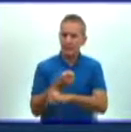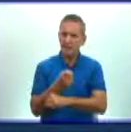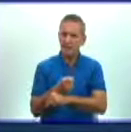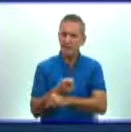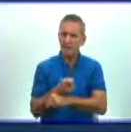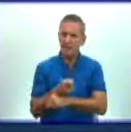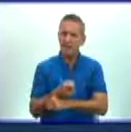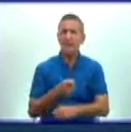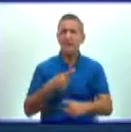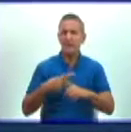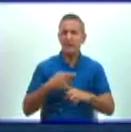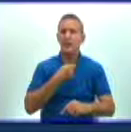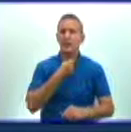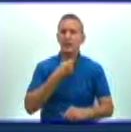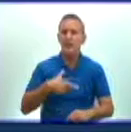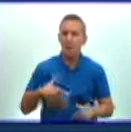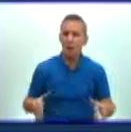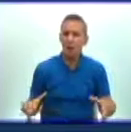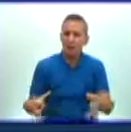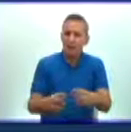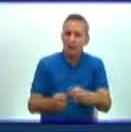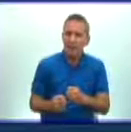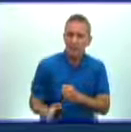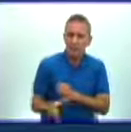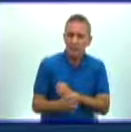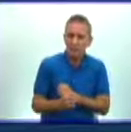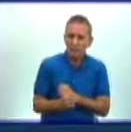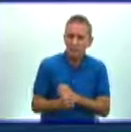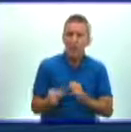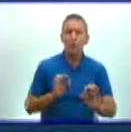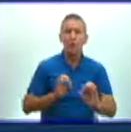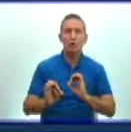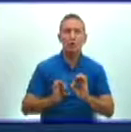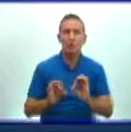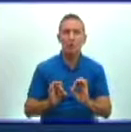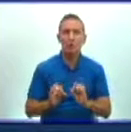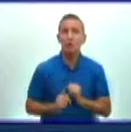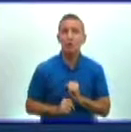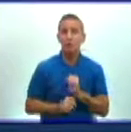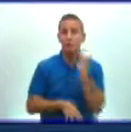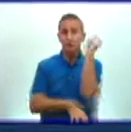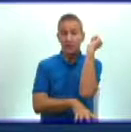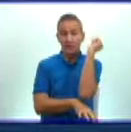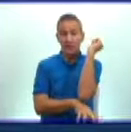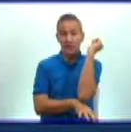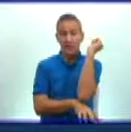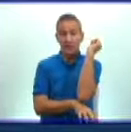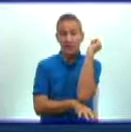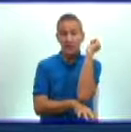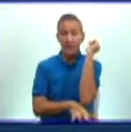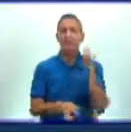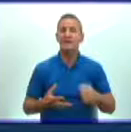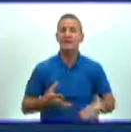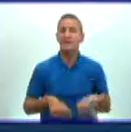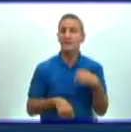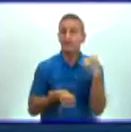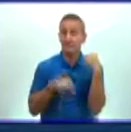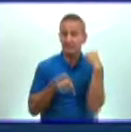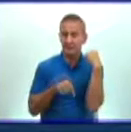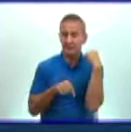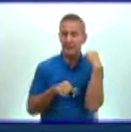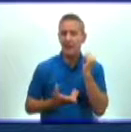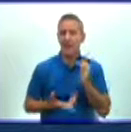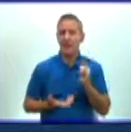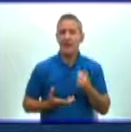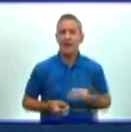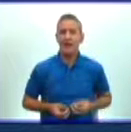todos, los anida en su árbol encubridor, deja raíces en sus retoños. Constituye